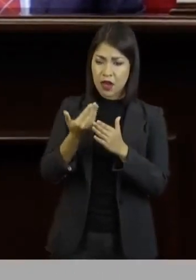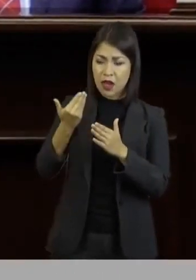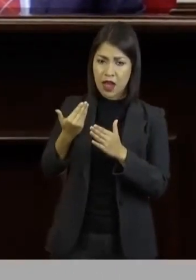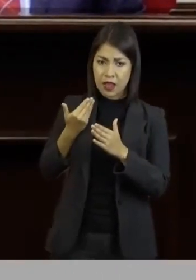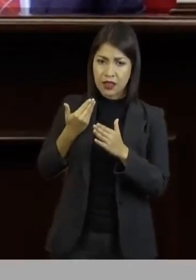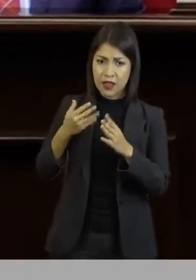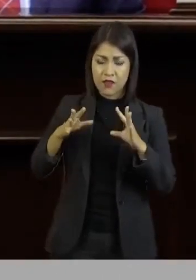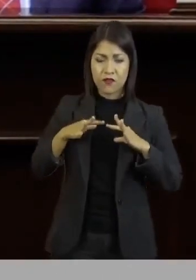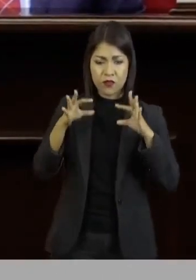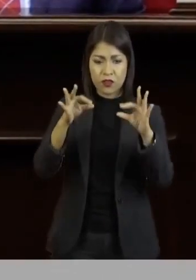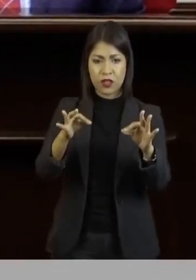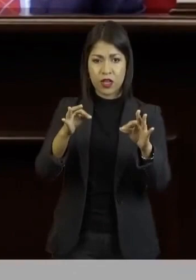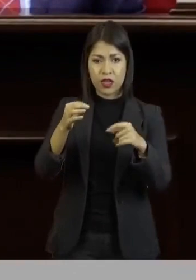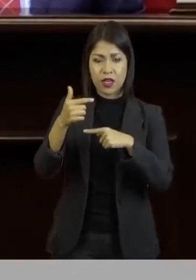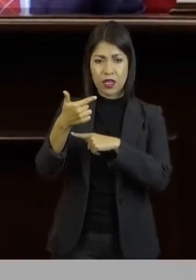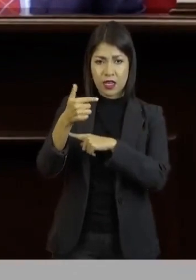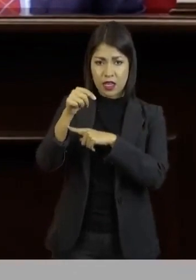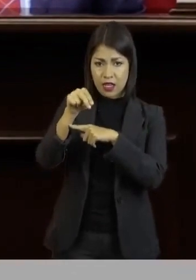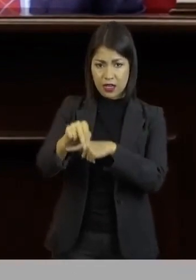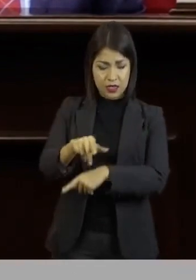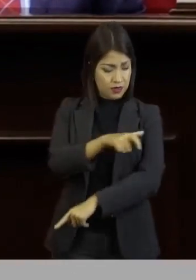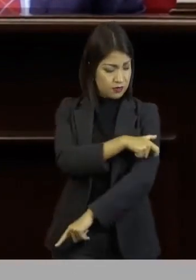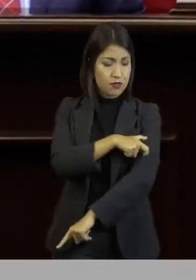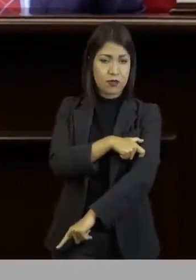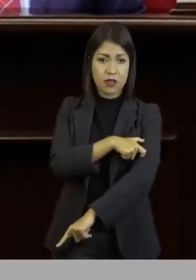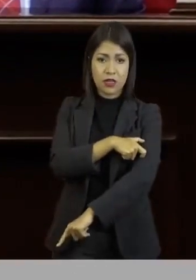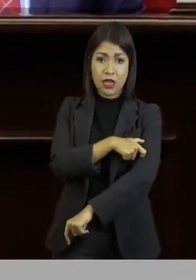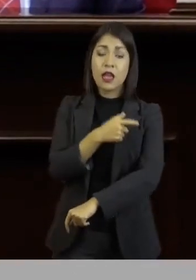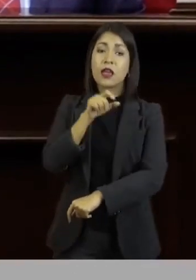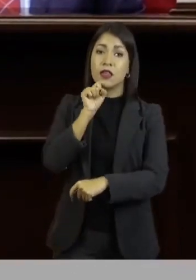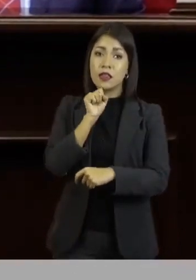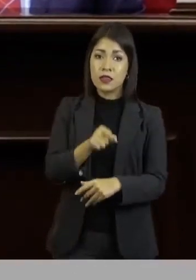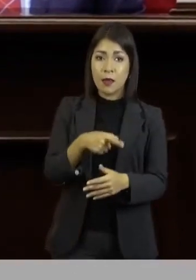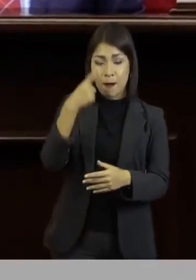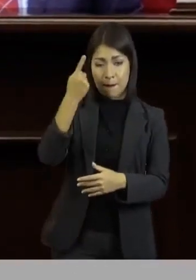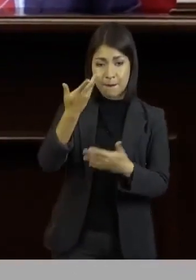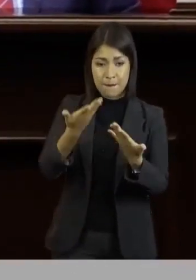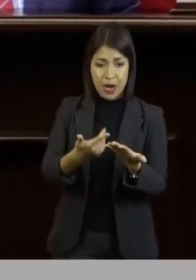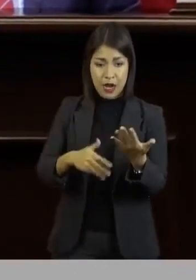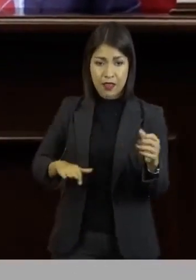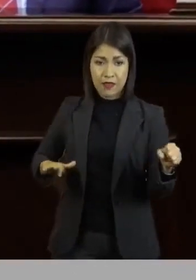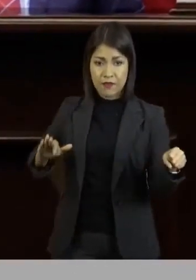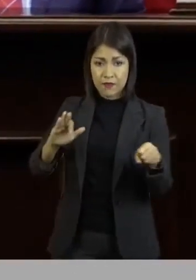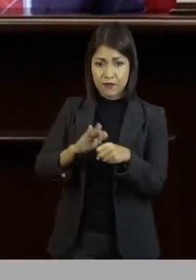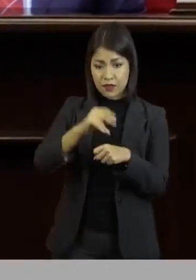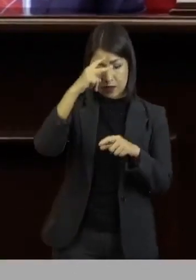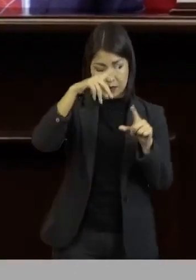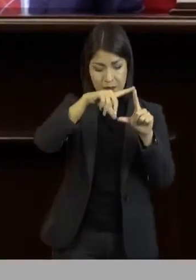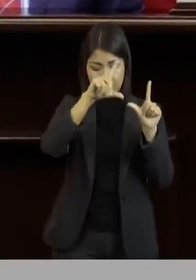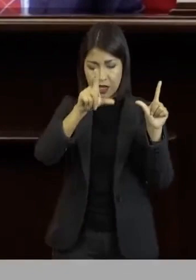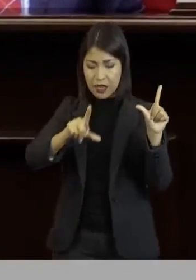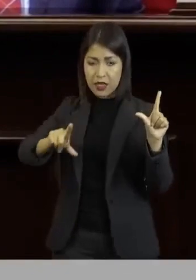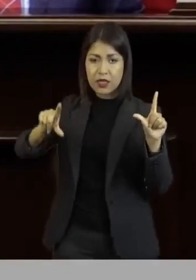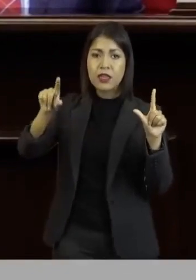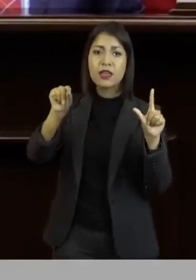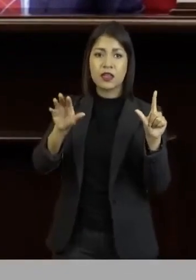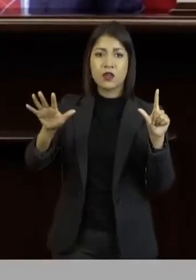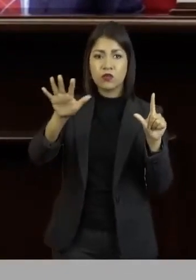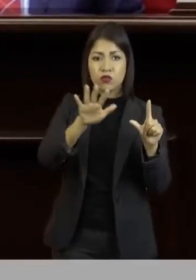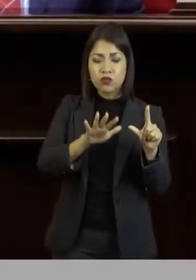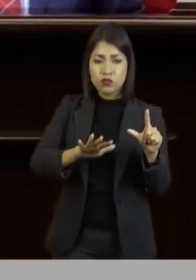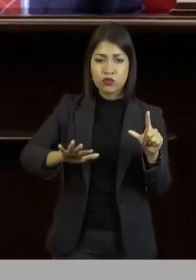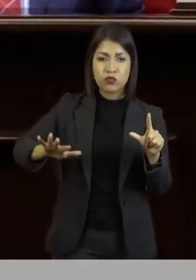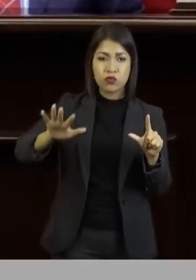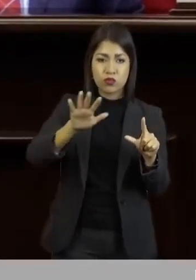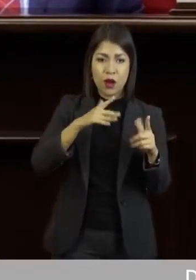Guardia Nacional como un instrumento más del Estado mexicano, en este caso, para brindar las